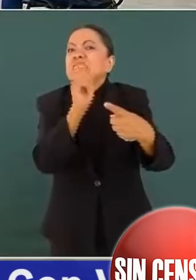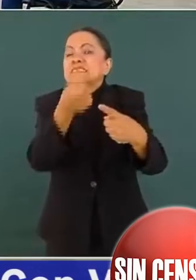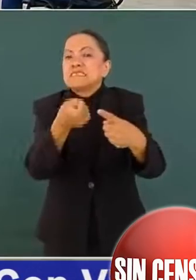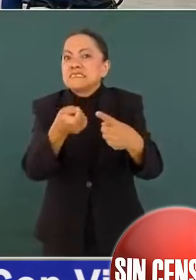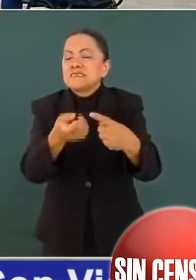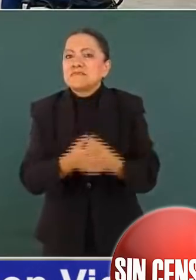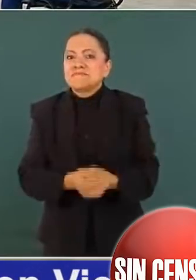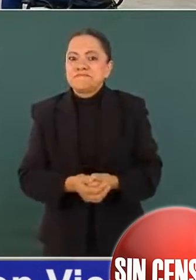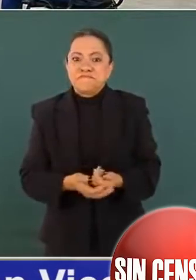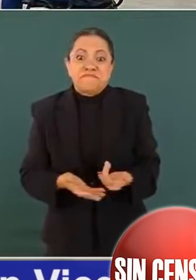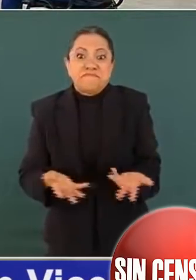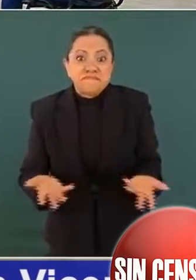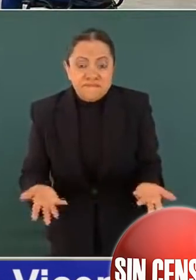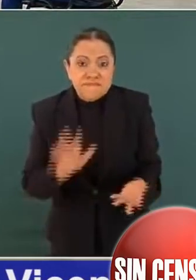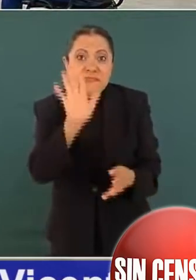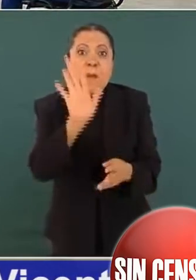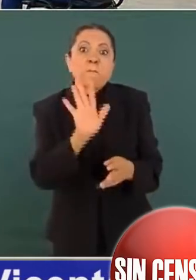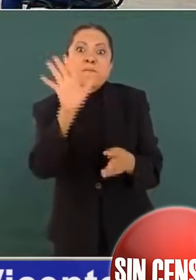hubiesen constituido